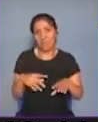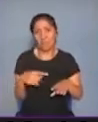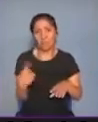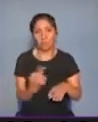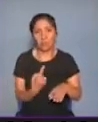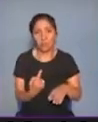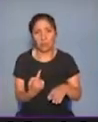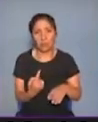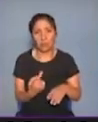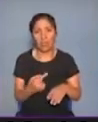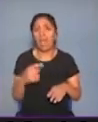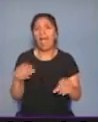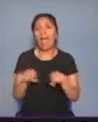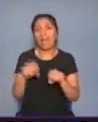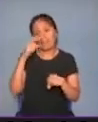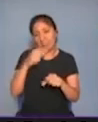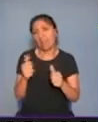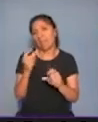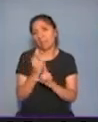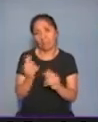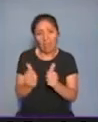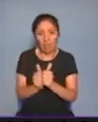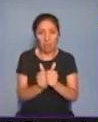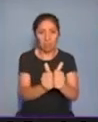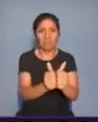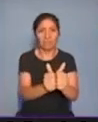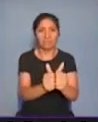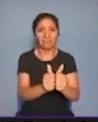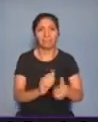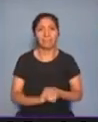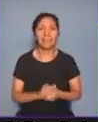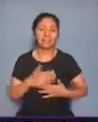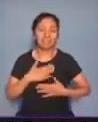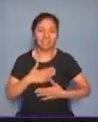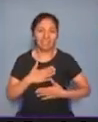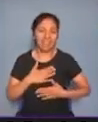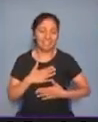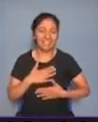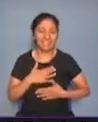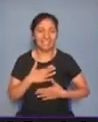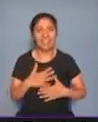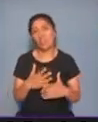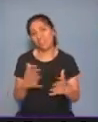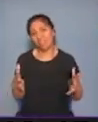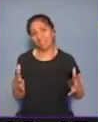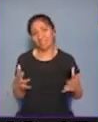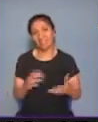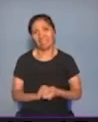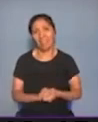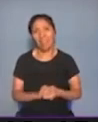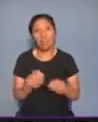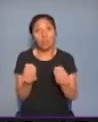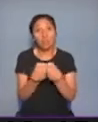este estuvo acompañándonos Así que la verdad que es una satisfacción enorme este ver que muchas